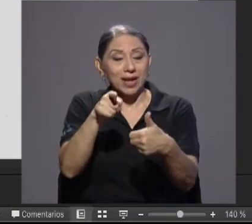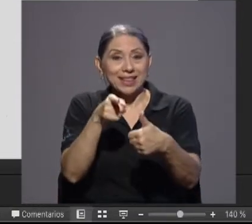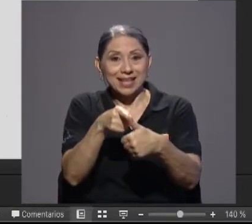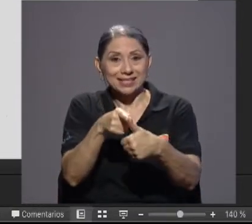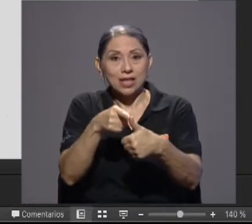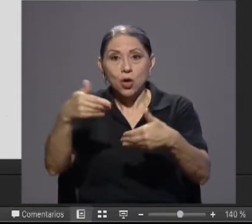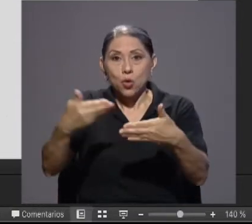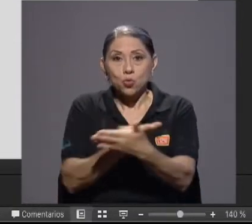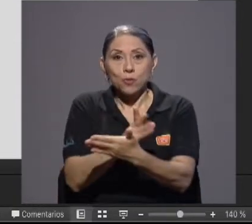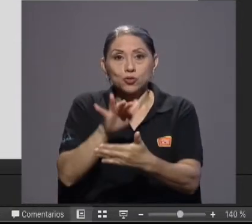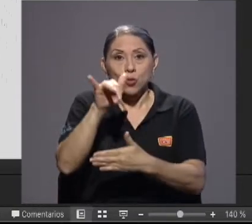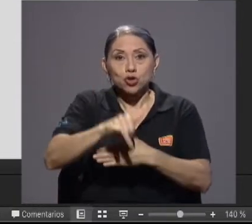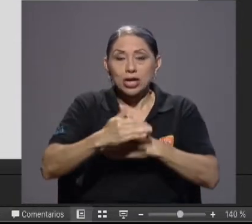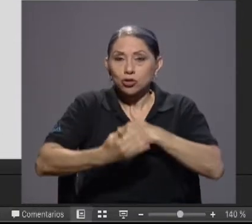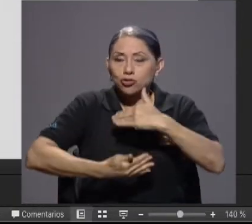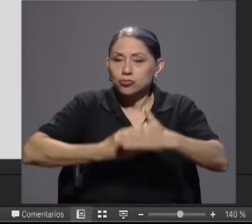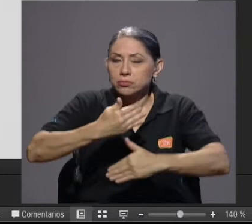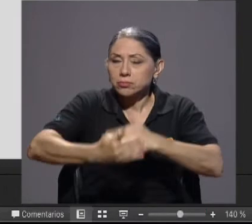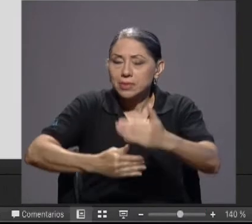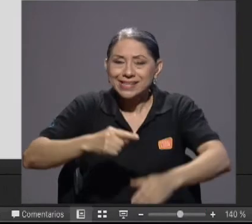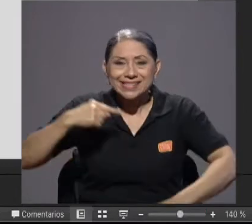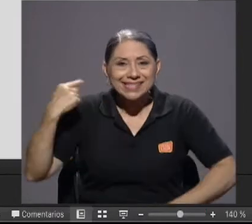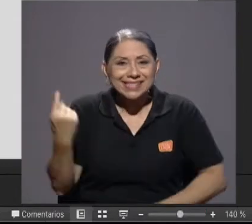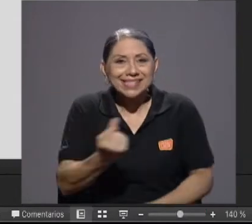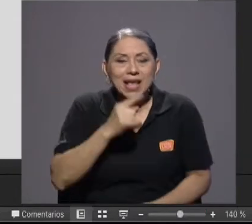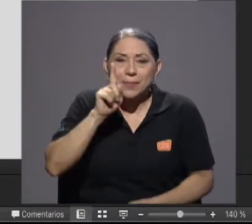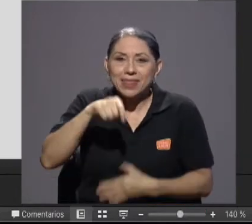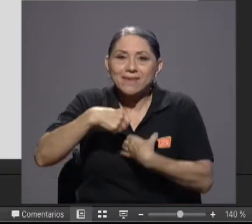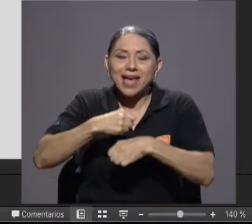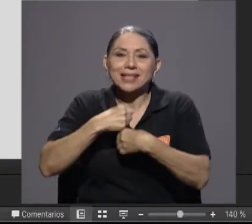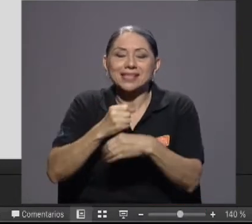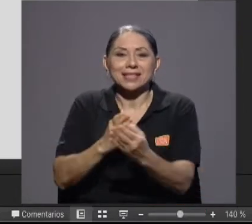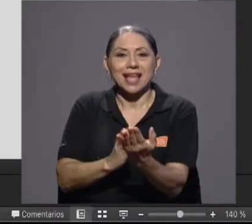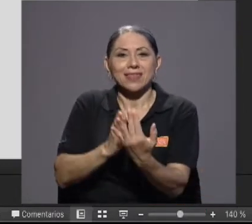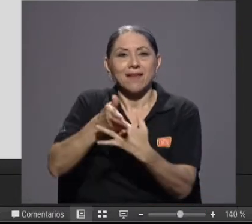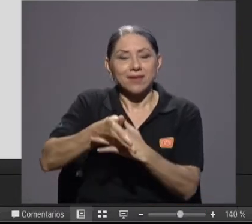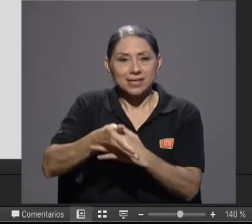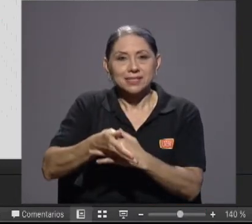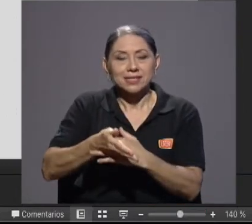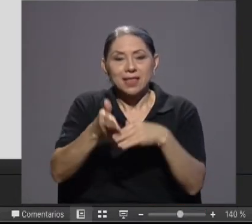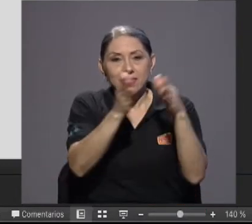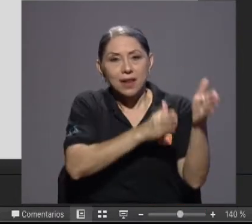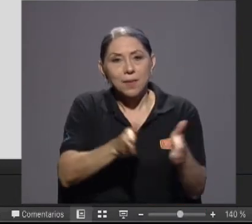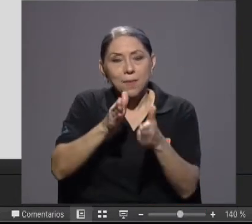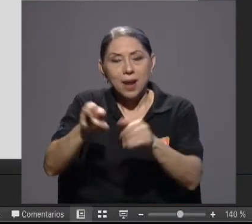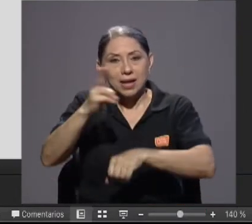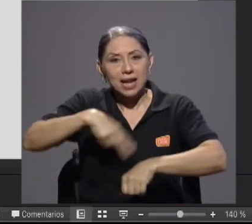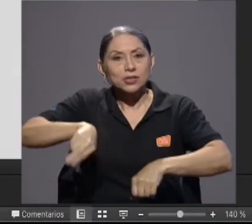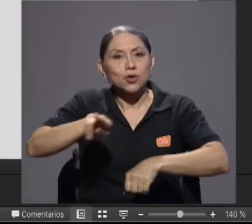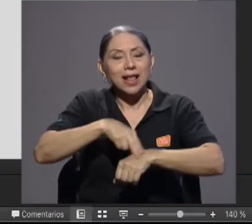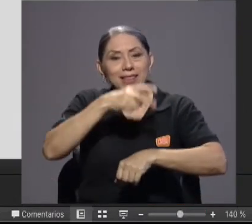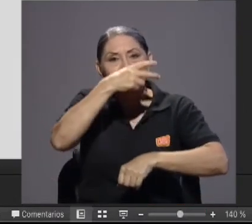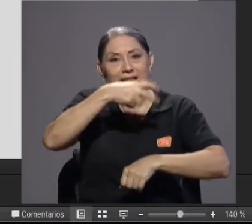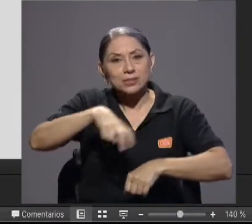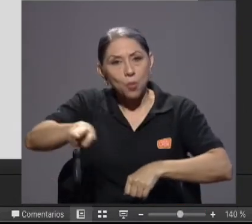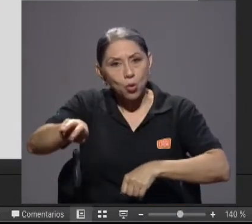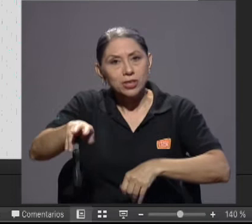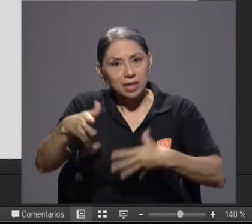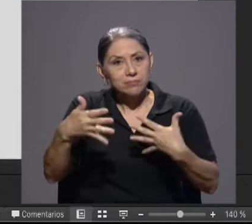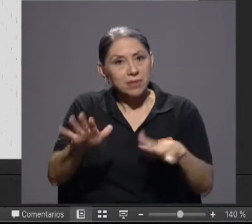nuevos proyectos debe siempre hacerse a través de lo que ya el Plan Nacional de Transporte ha trazado como